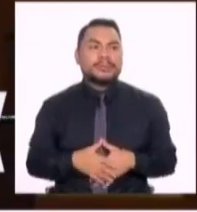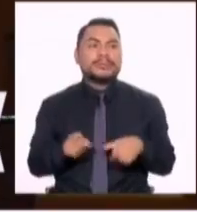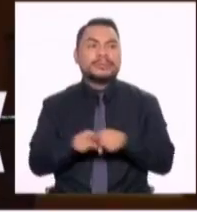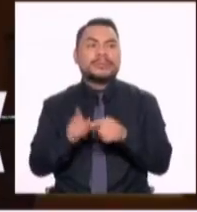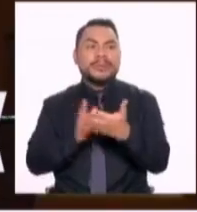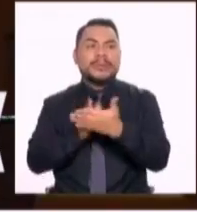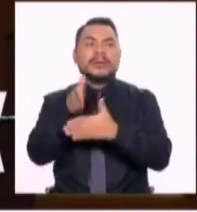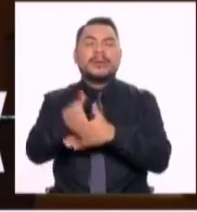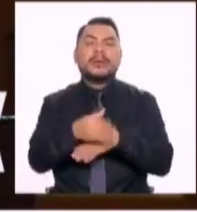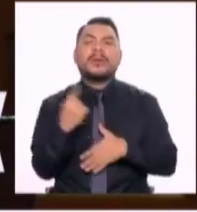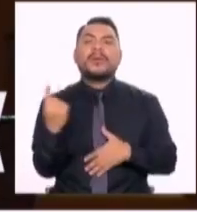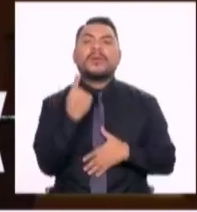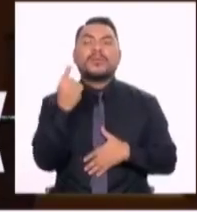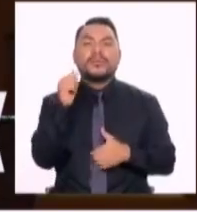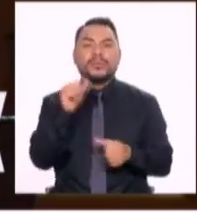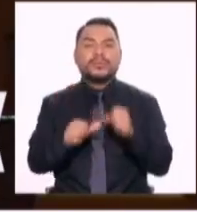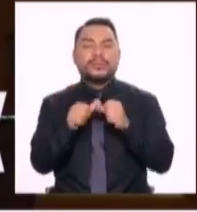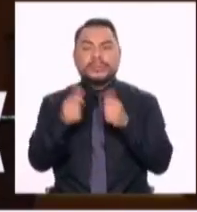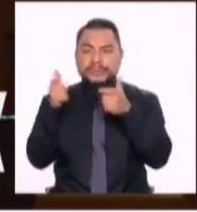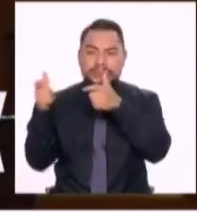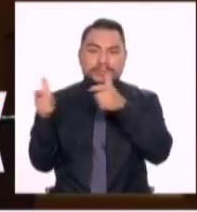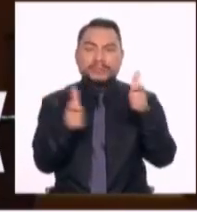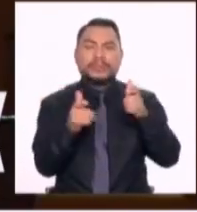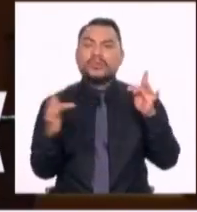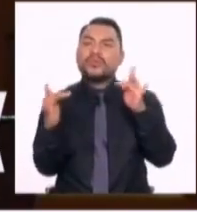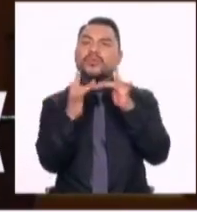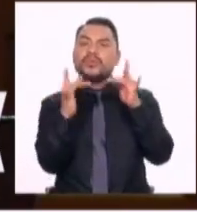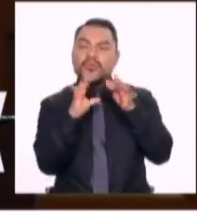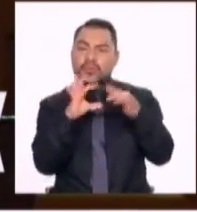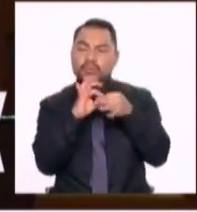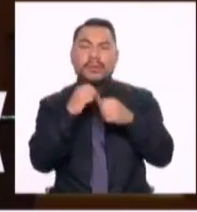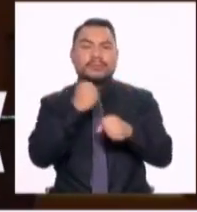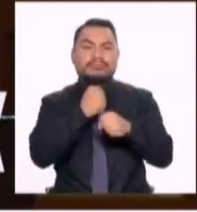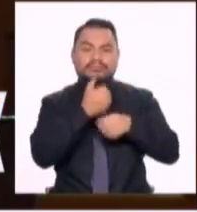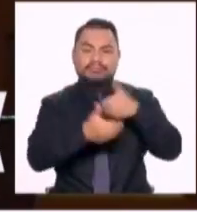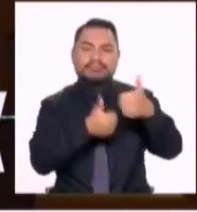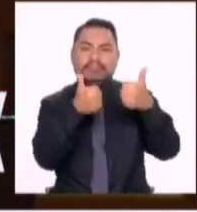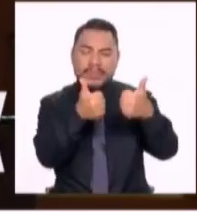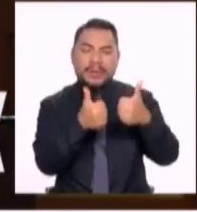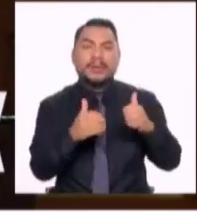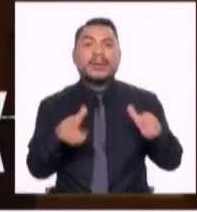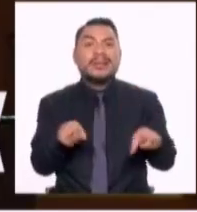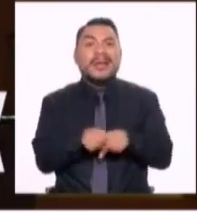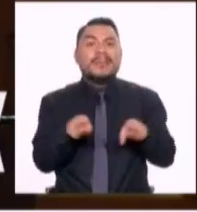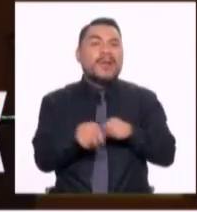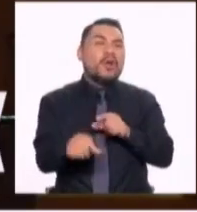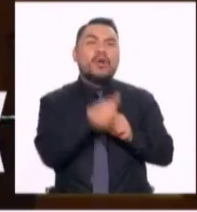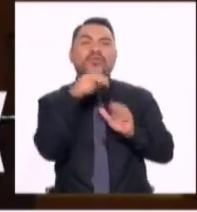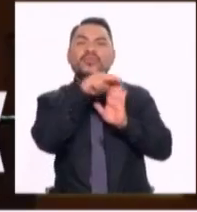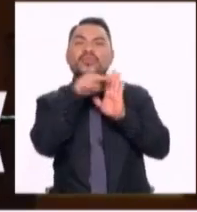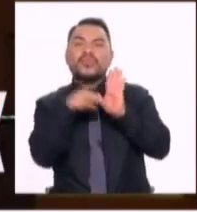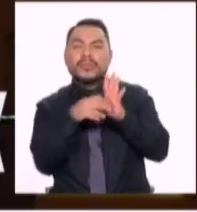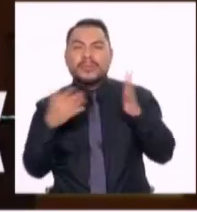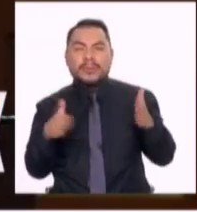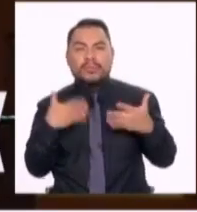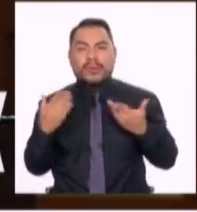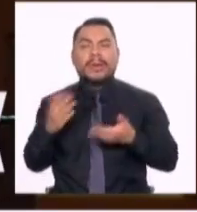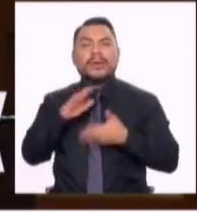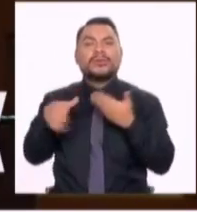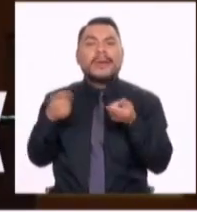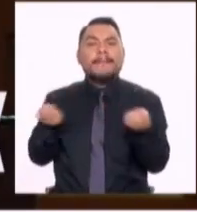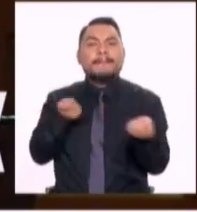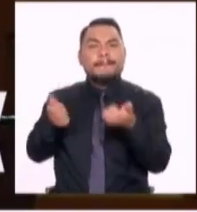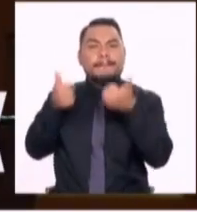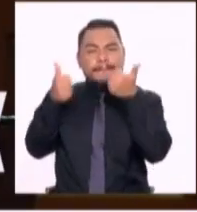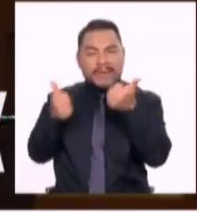algo importante. Se llama seguridad ciudadana. ¿Cómo está el país? ¿Cómo está la región Lambayeque? ¿Cómo están reclamando los peruanos todos los días